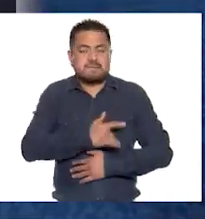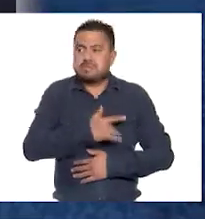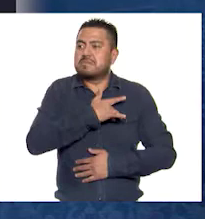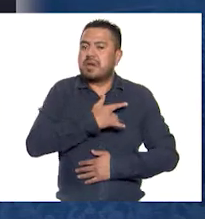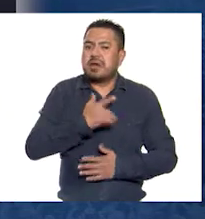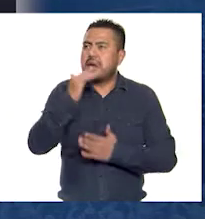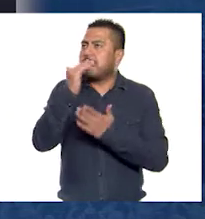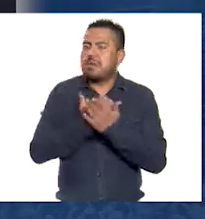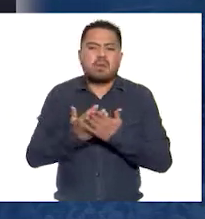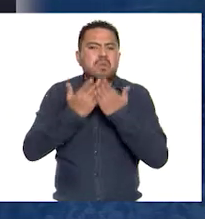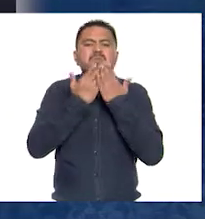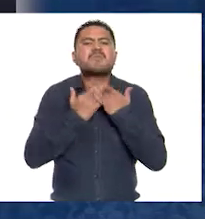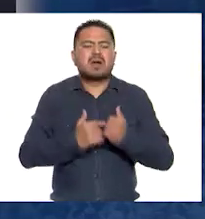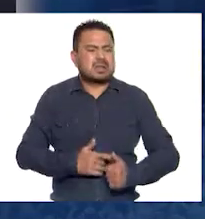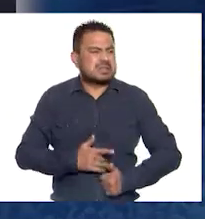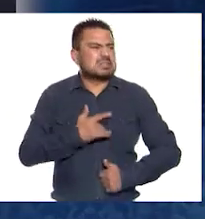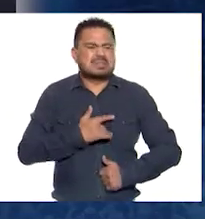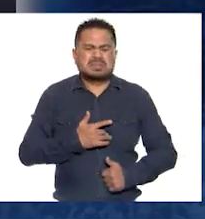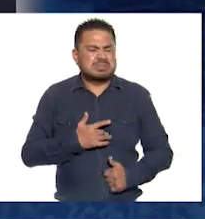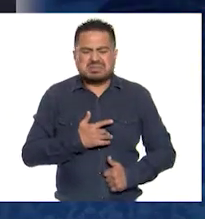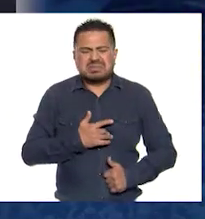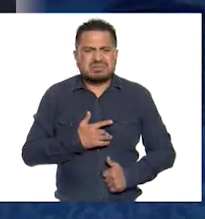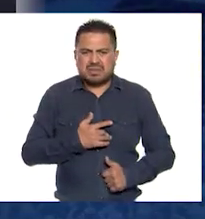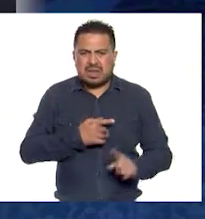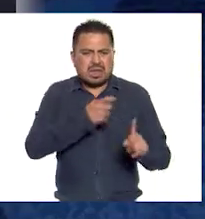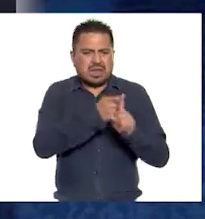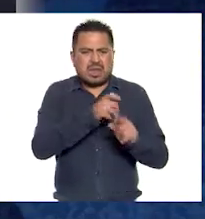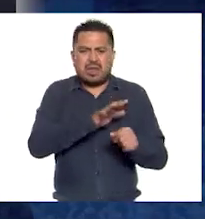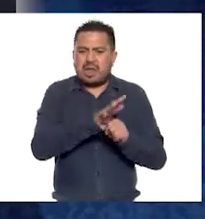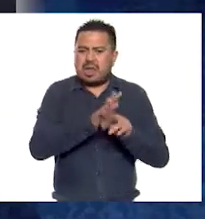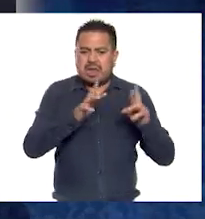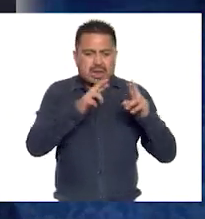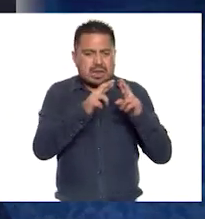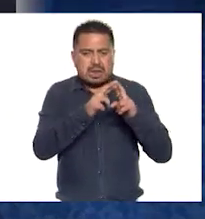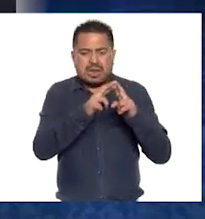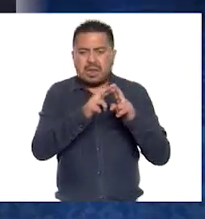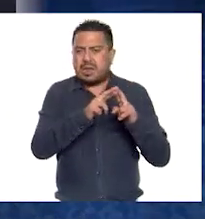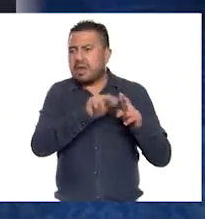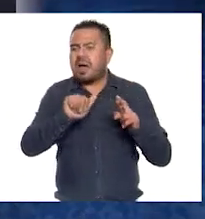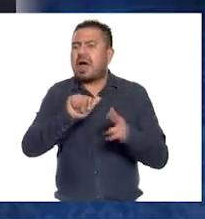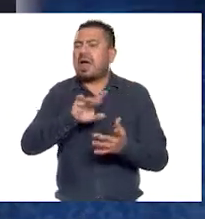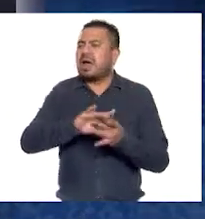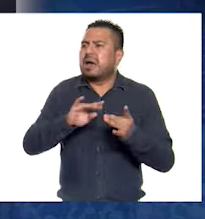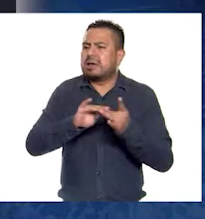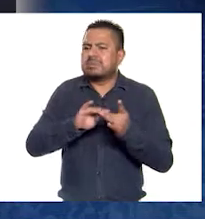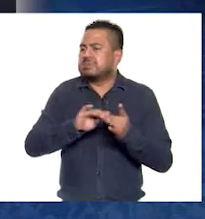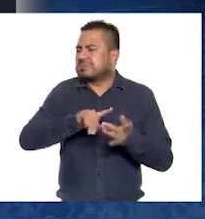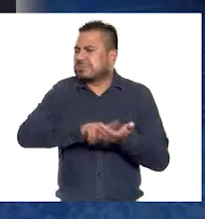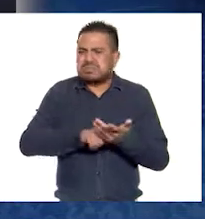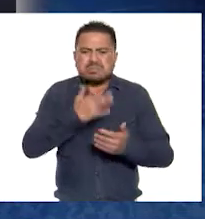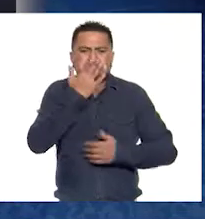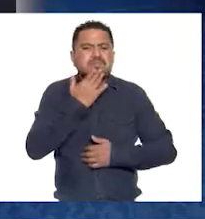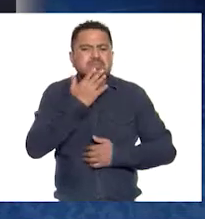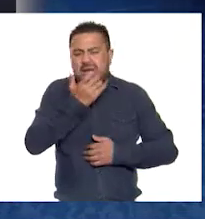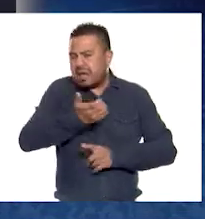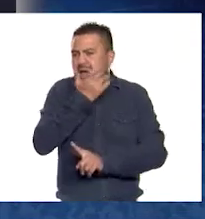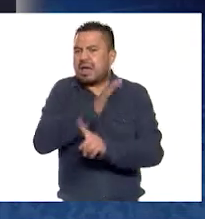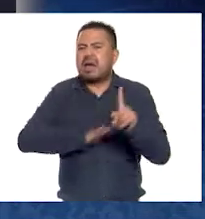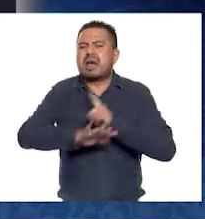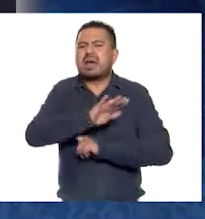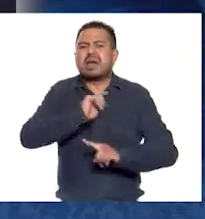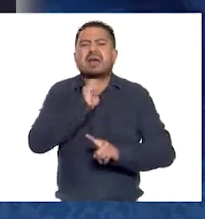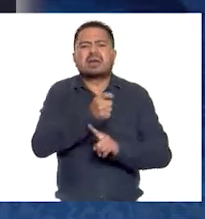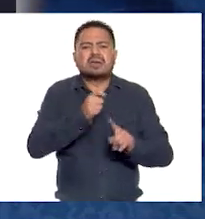no se reducen a sentimientos, a racionalidades religiosas ni a relatos sagrados, sino a prácticas